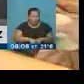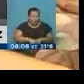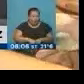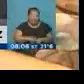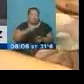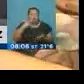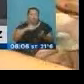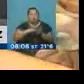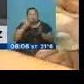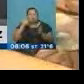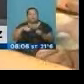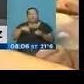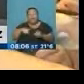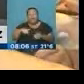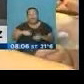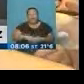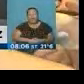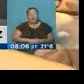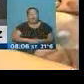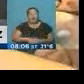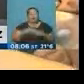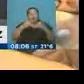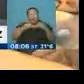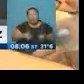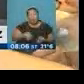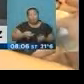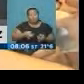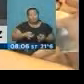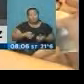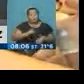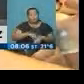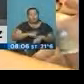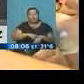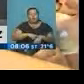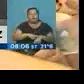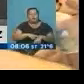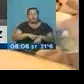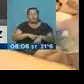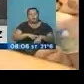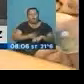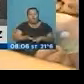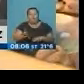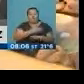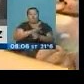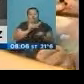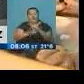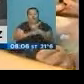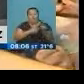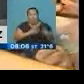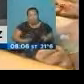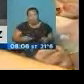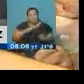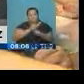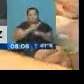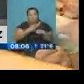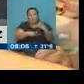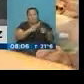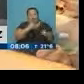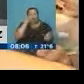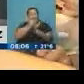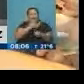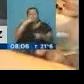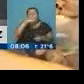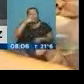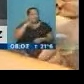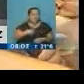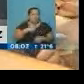La diferencia que estamos en la postrimería de un gobierno, pero las funciones tienen que ejercerse hasta el